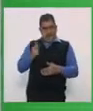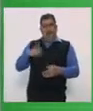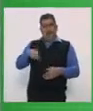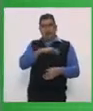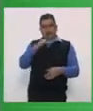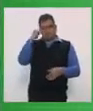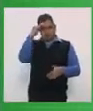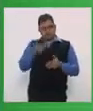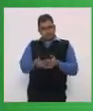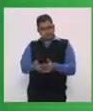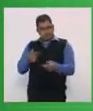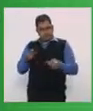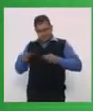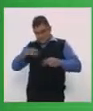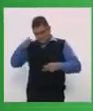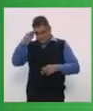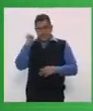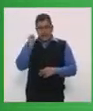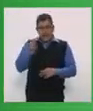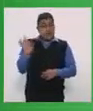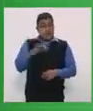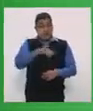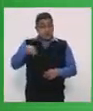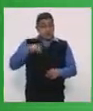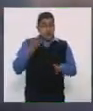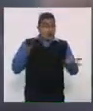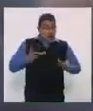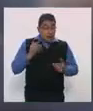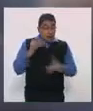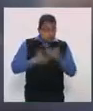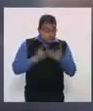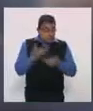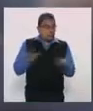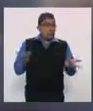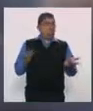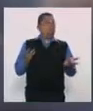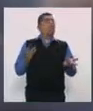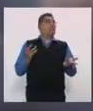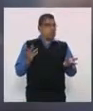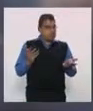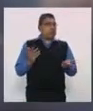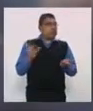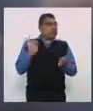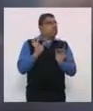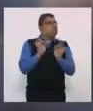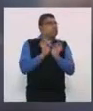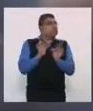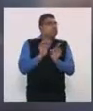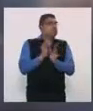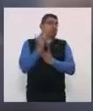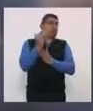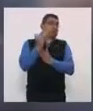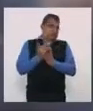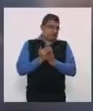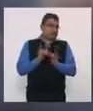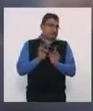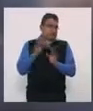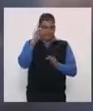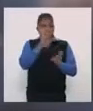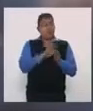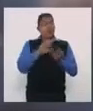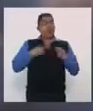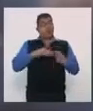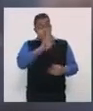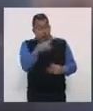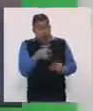lo poco que se puede, si hemos hecho todo eso, va a ser mucho menos difícil para el que se va, pero sobre